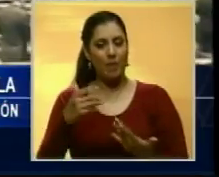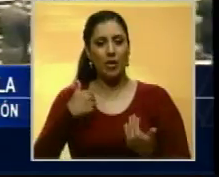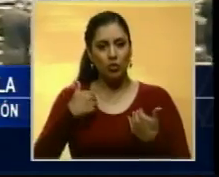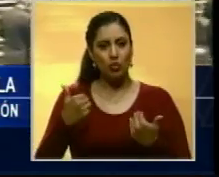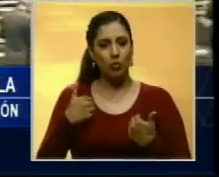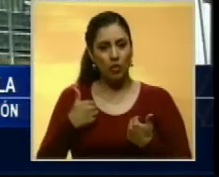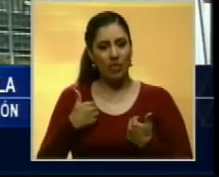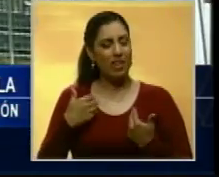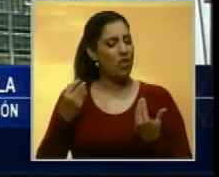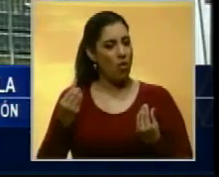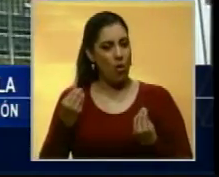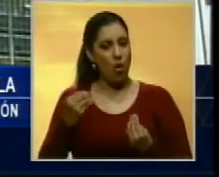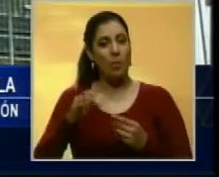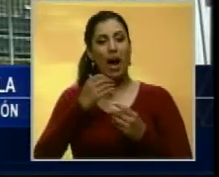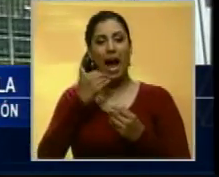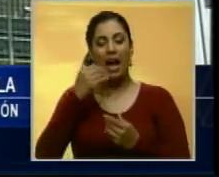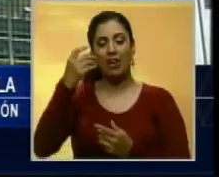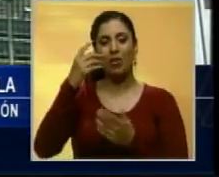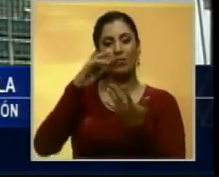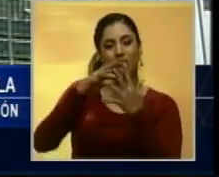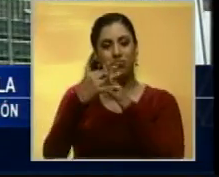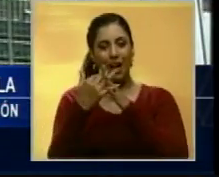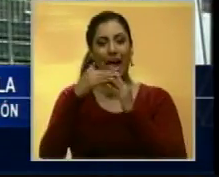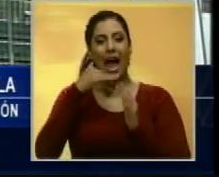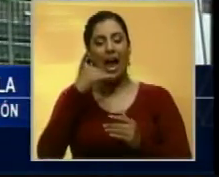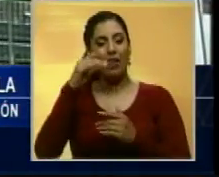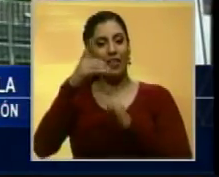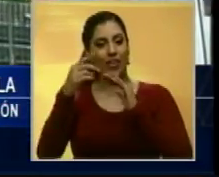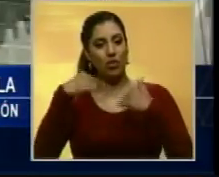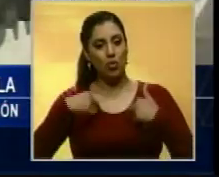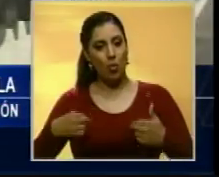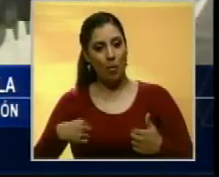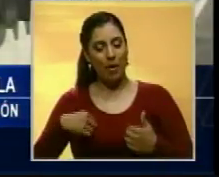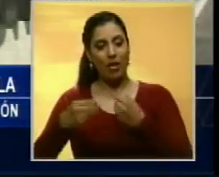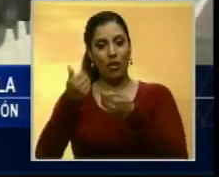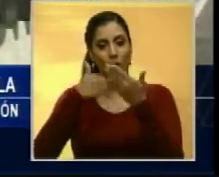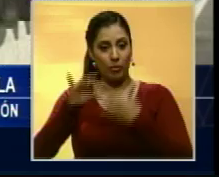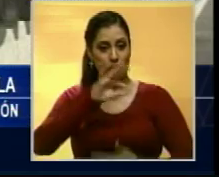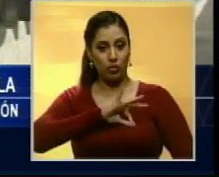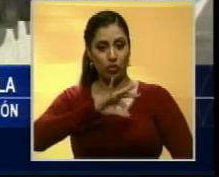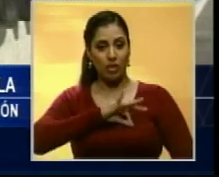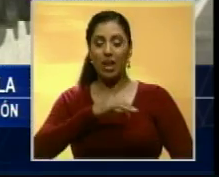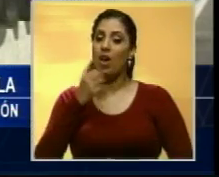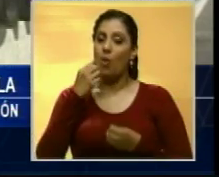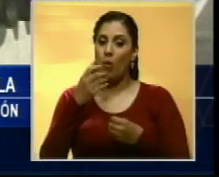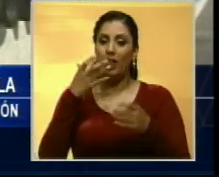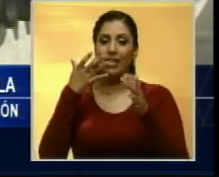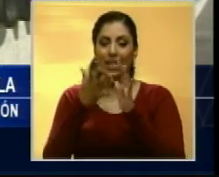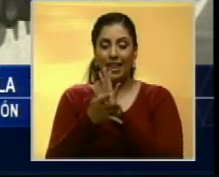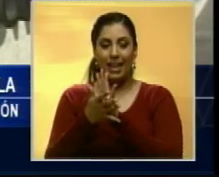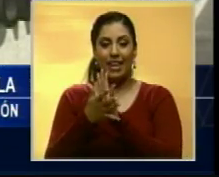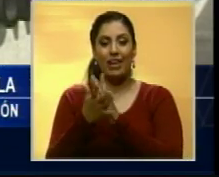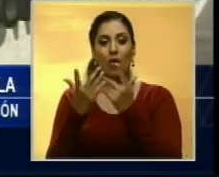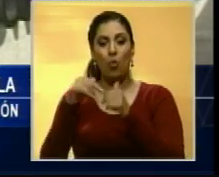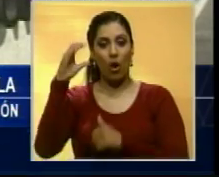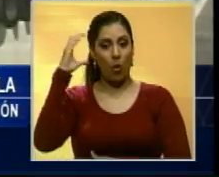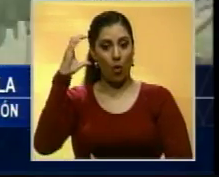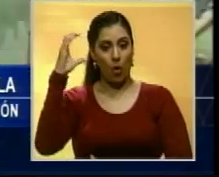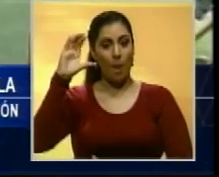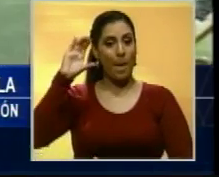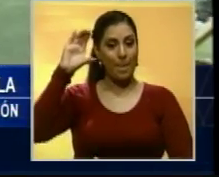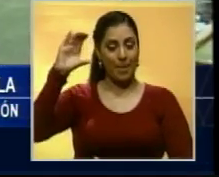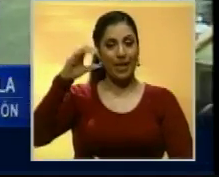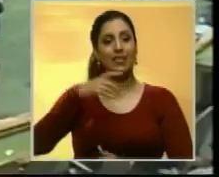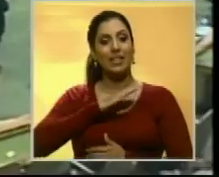que se encuentra es mediante una perspectiva de derechos humanos económicos y sociales. Las declaraciones las ofreció en Colombia, país